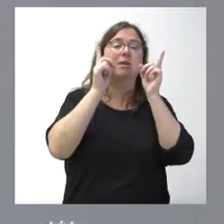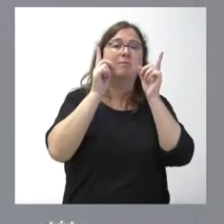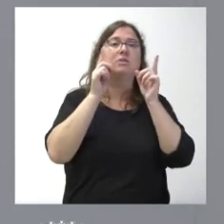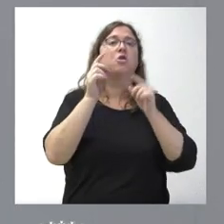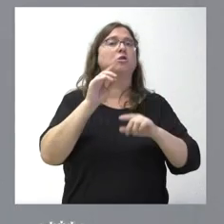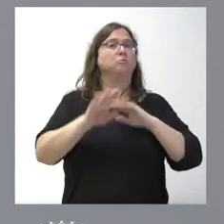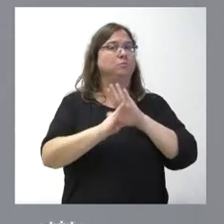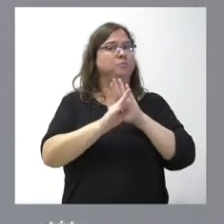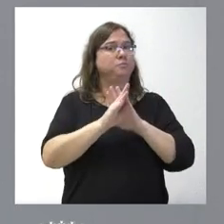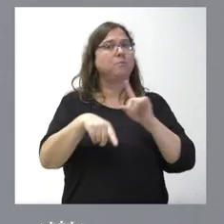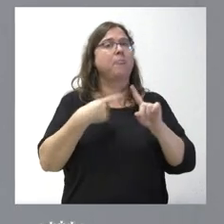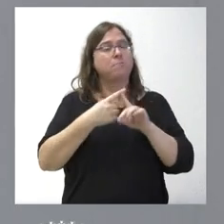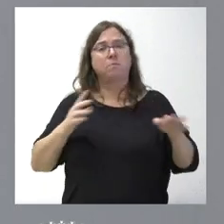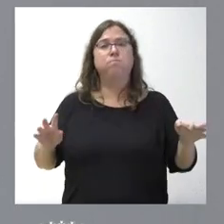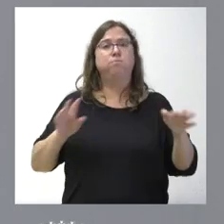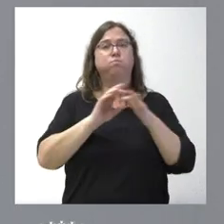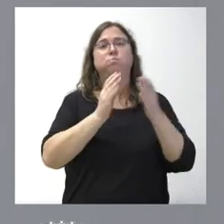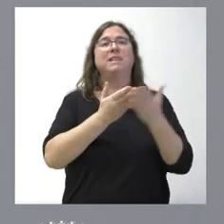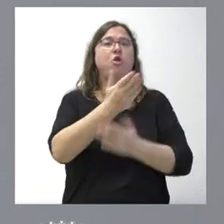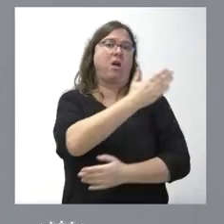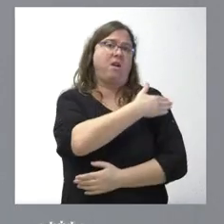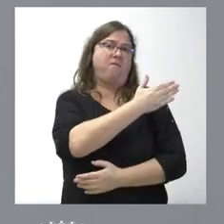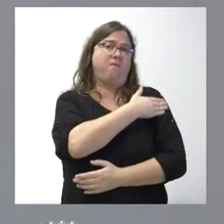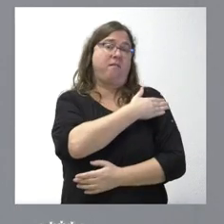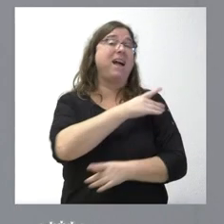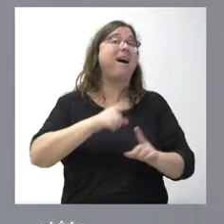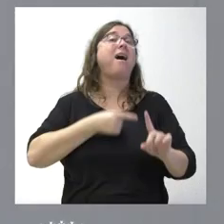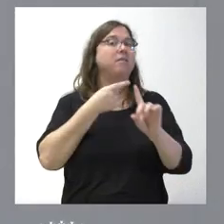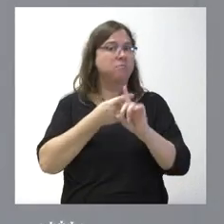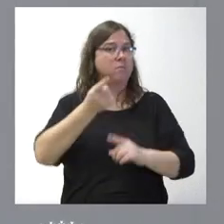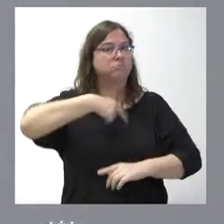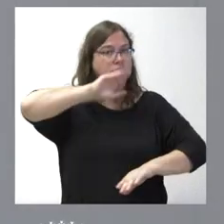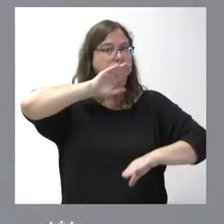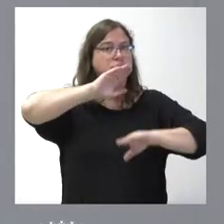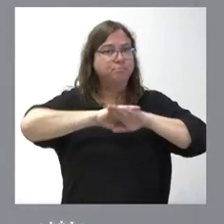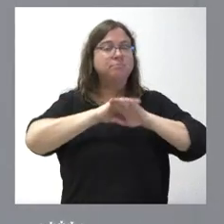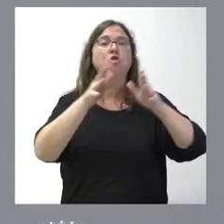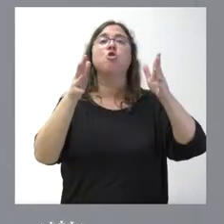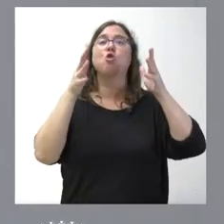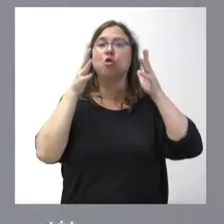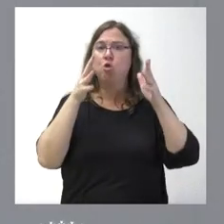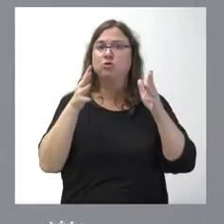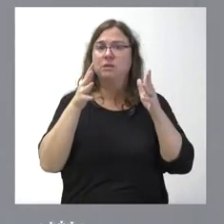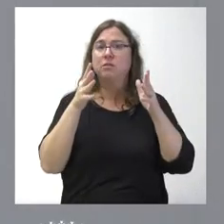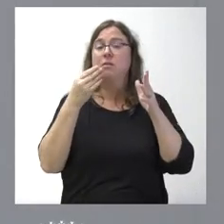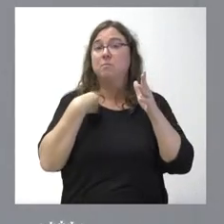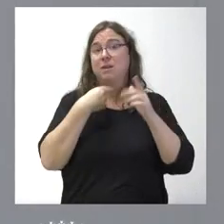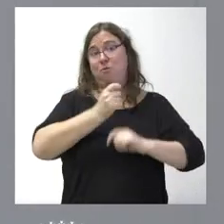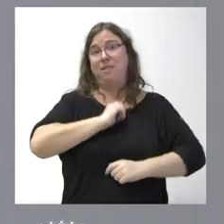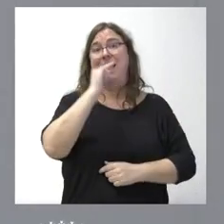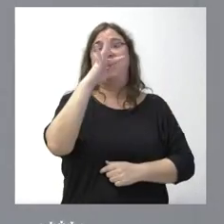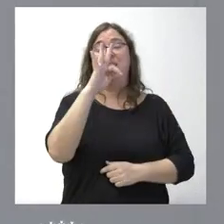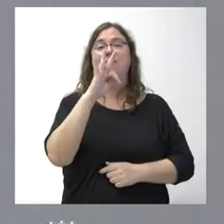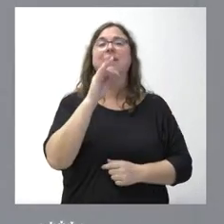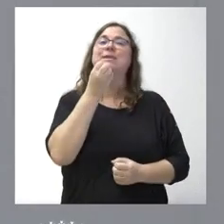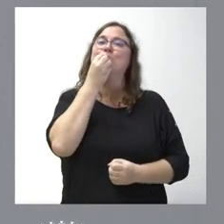sustentan y la correspondiente petición de aval Y que además cumplimos con el consejo que reelabora la la irf de hacer buenas